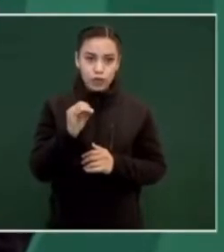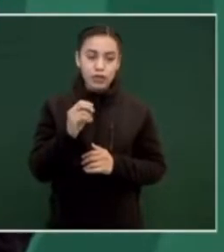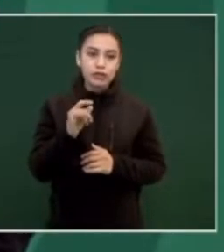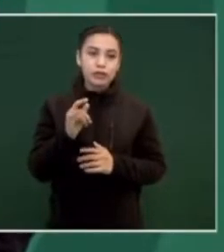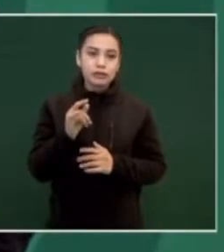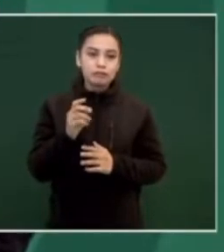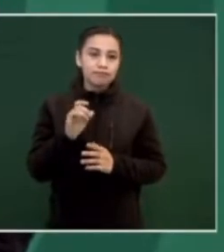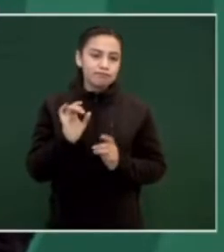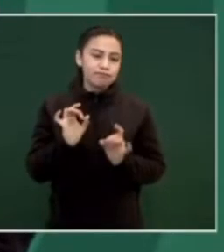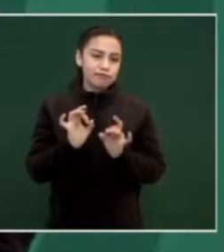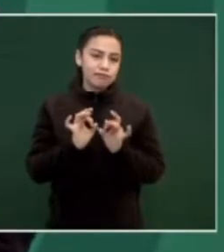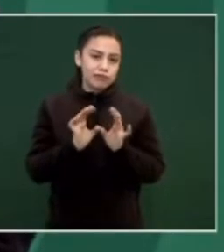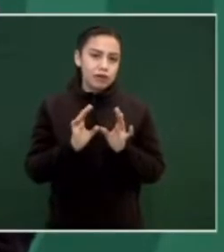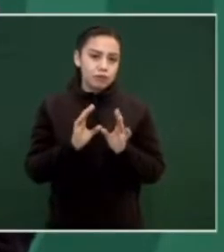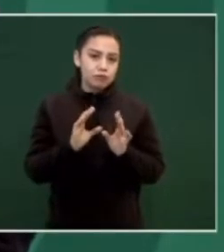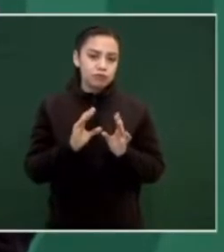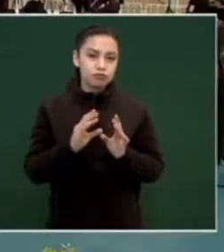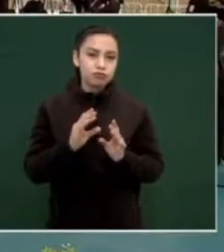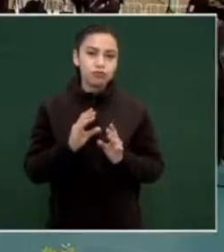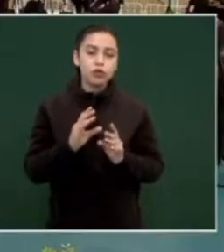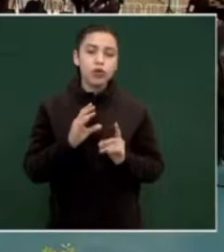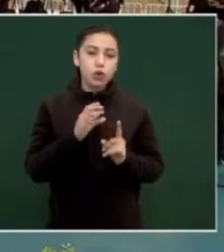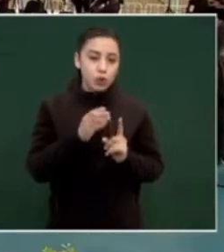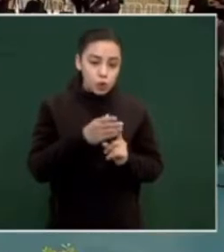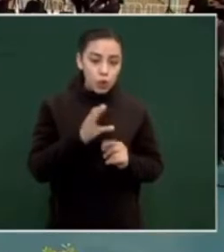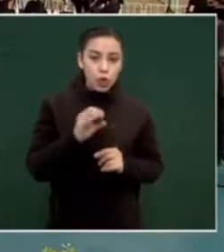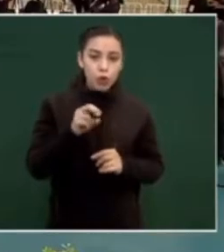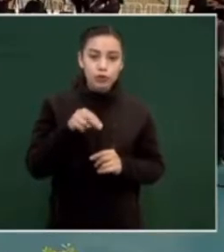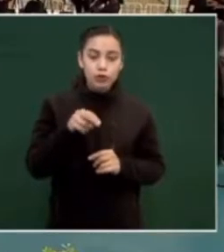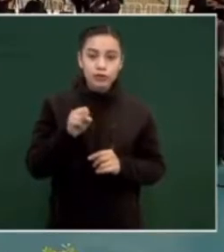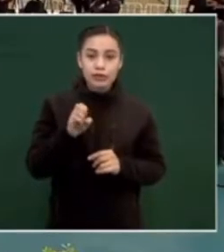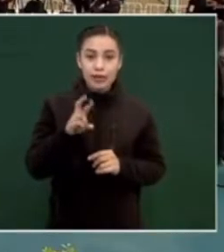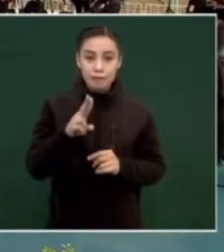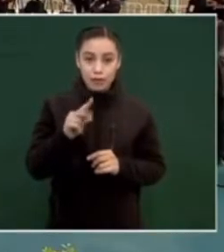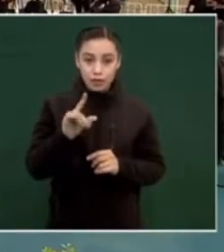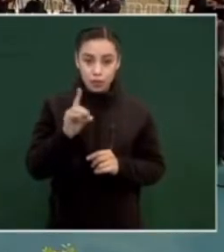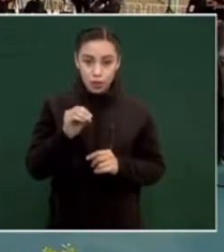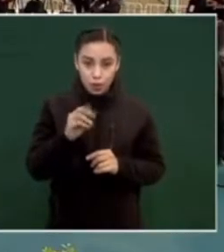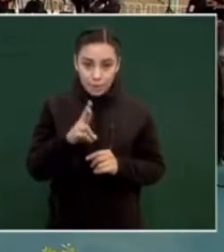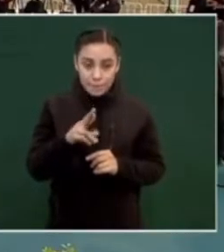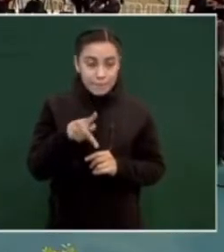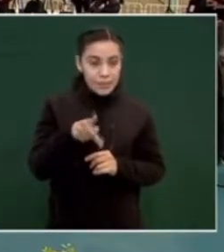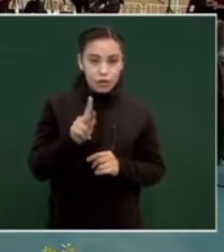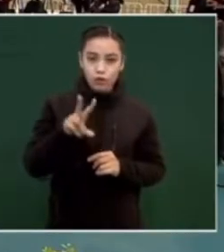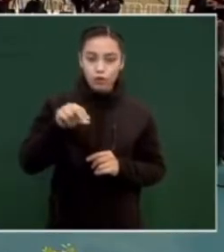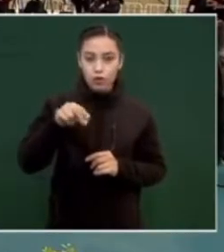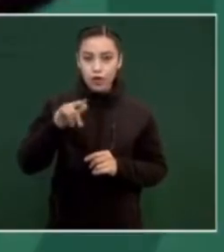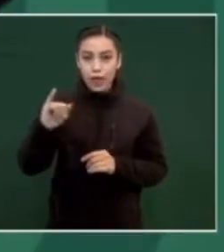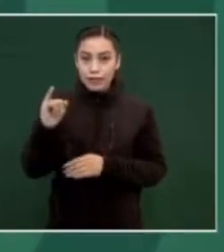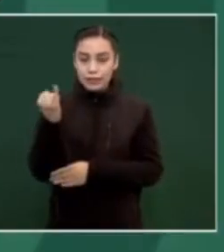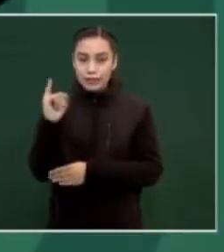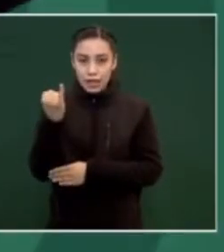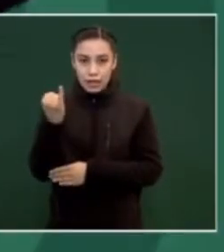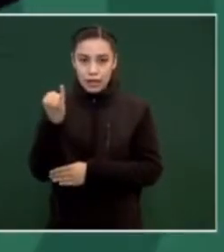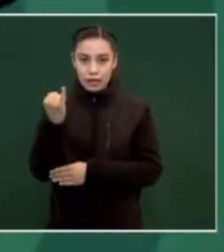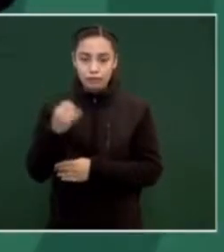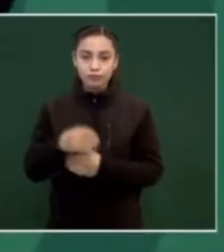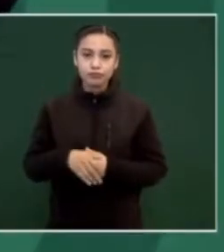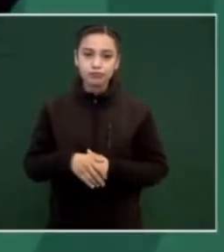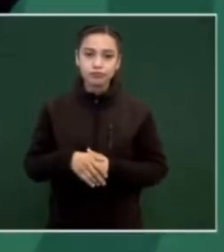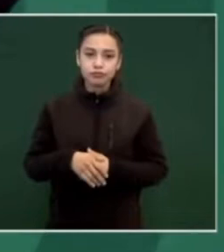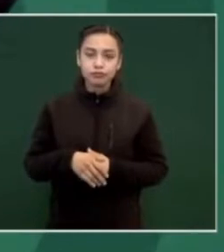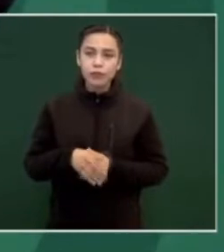de los que estaban y ya no están le salieron algunos corruptos muchos no